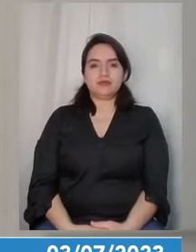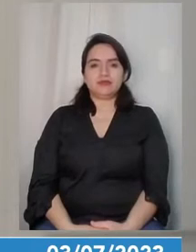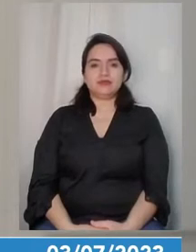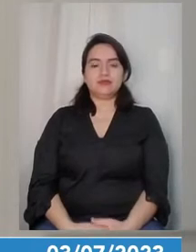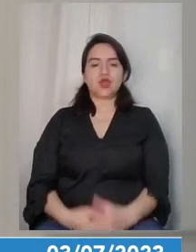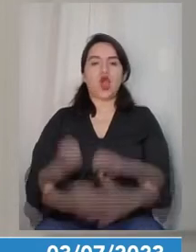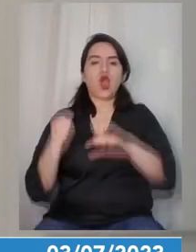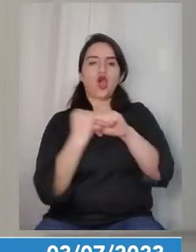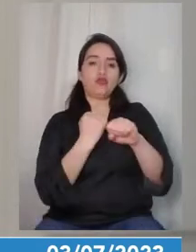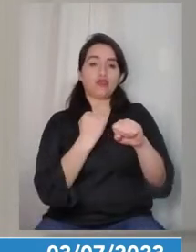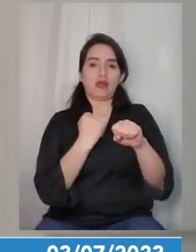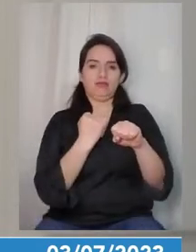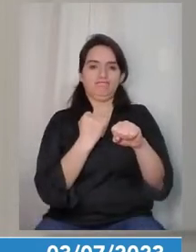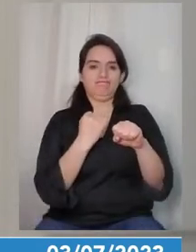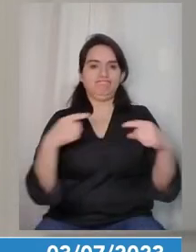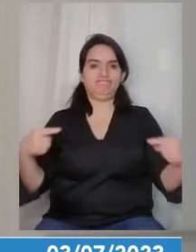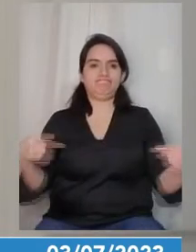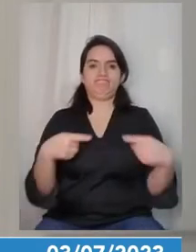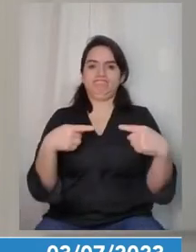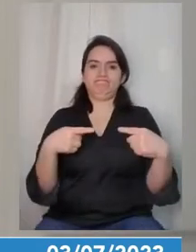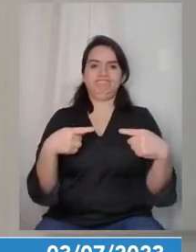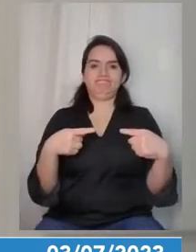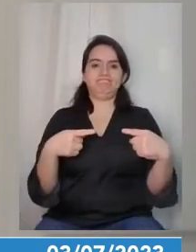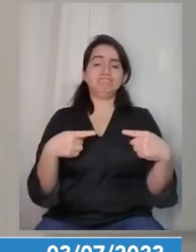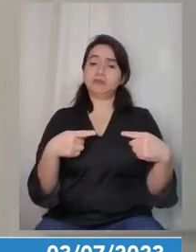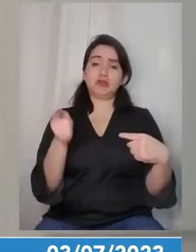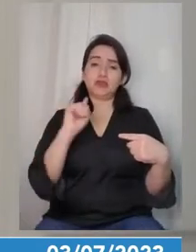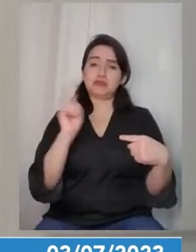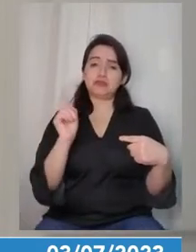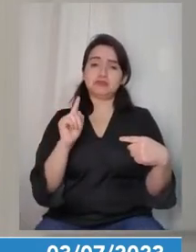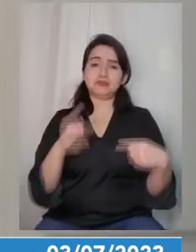o están siempre en contradicción o en tensión. Yo creo que